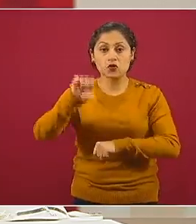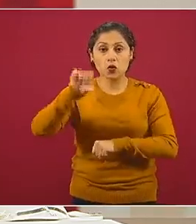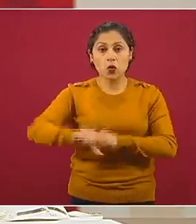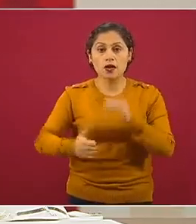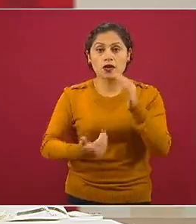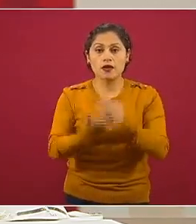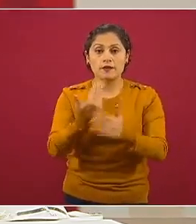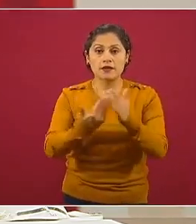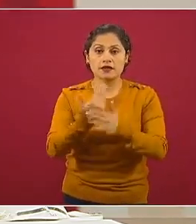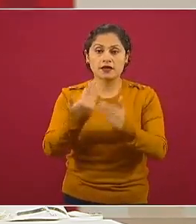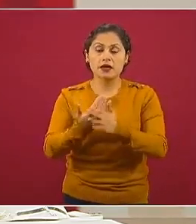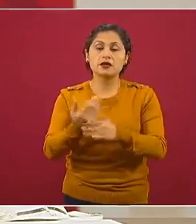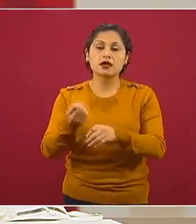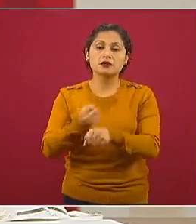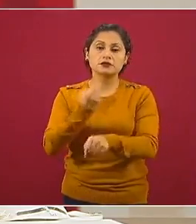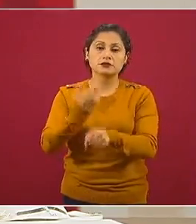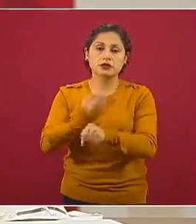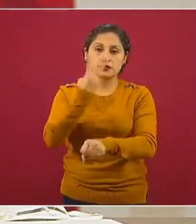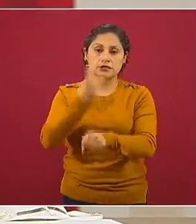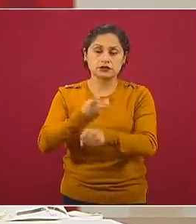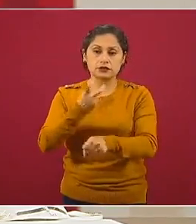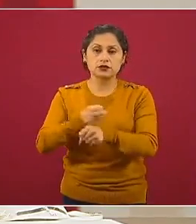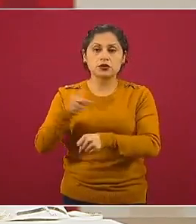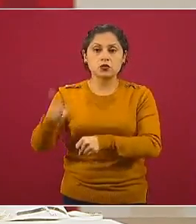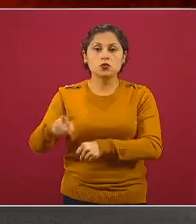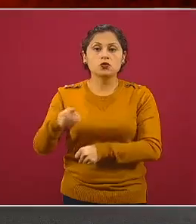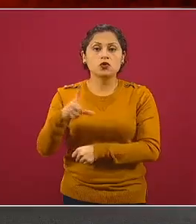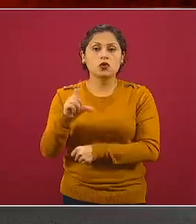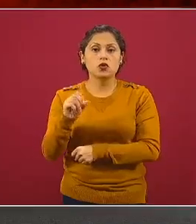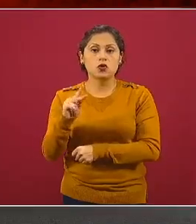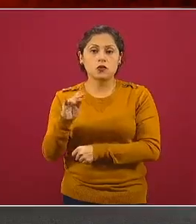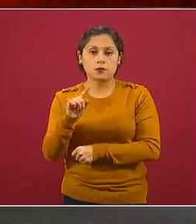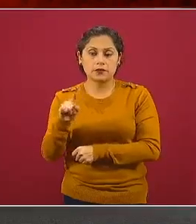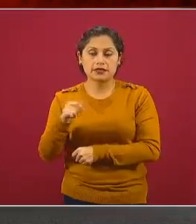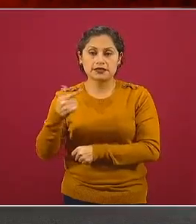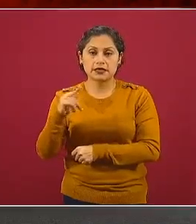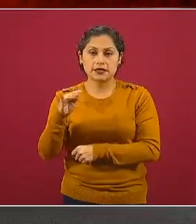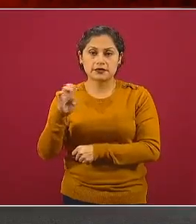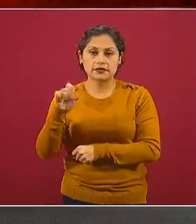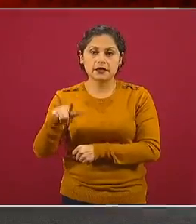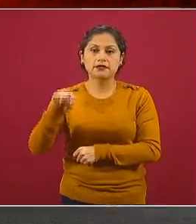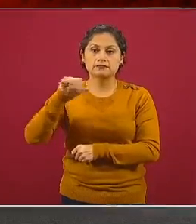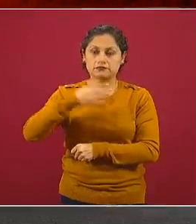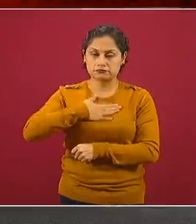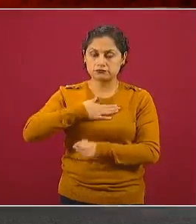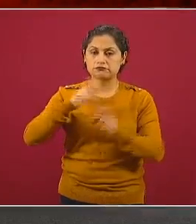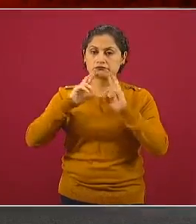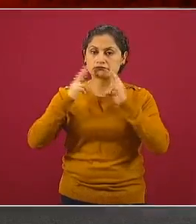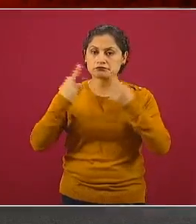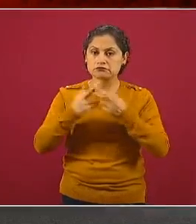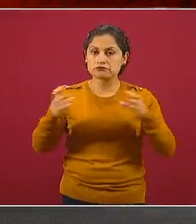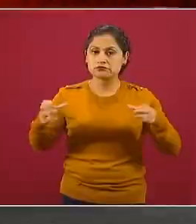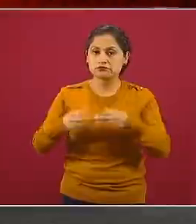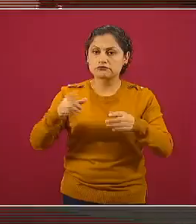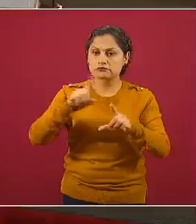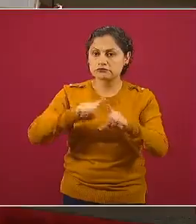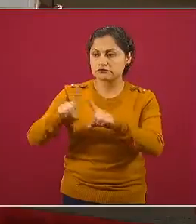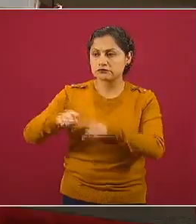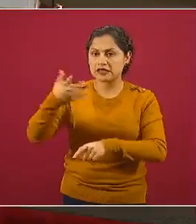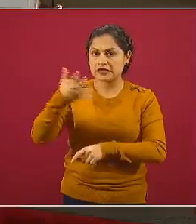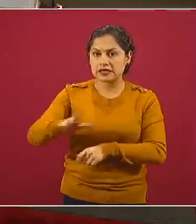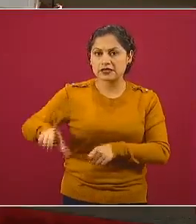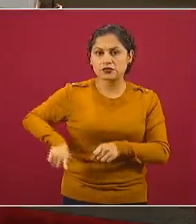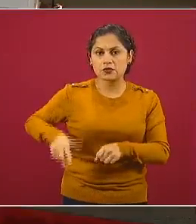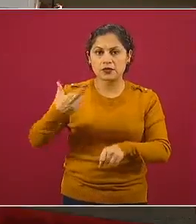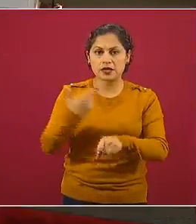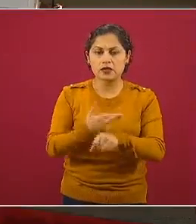subsecretario López-Gatell y un servidor nos reunimos con 10 gobernadores que formaron parte de la mesa de trabajo y secretarios